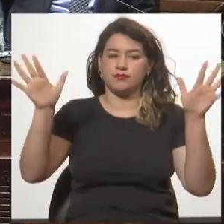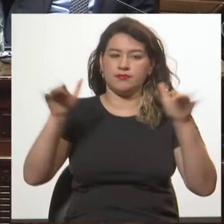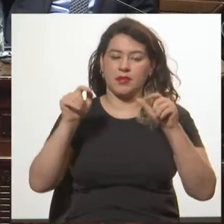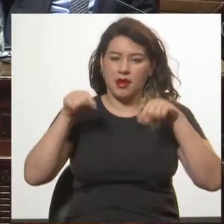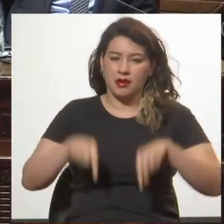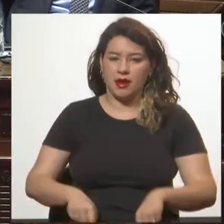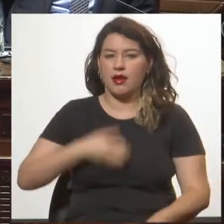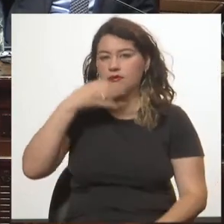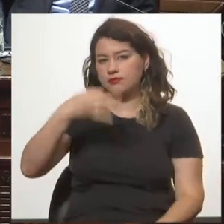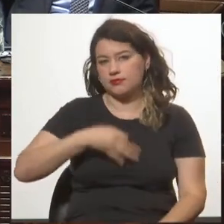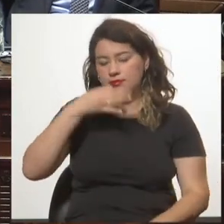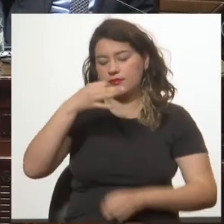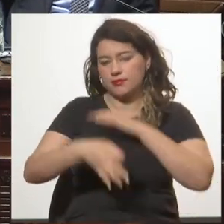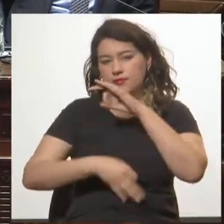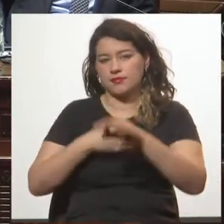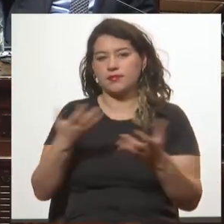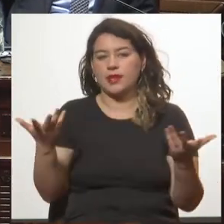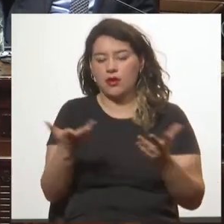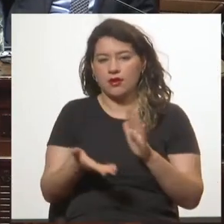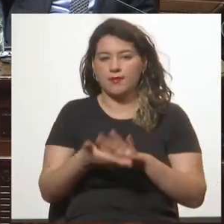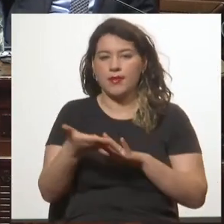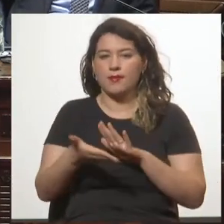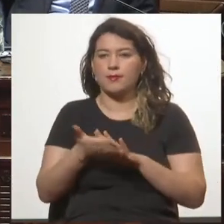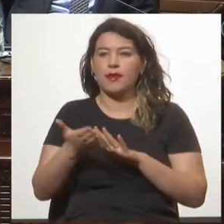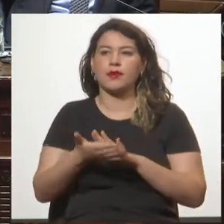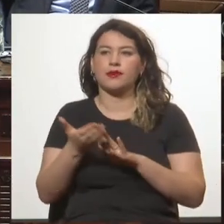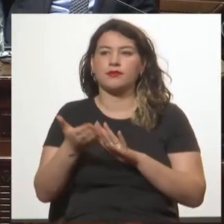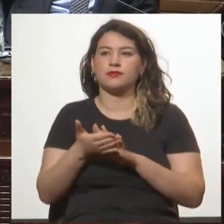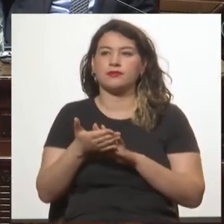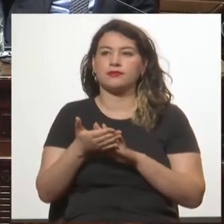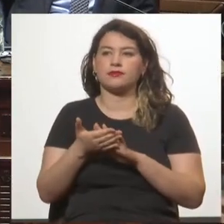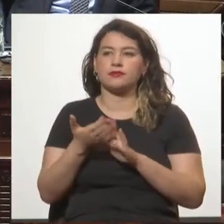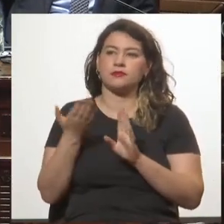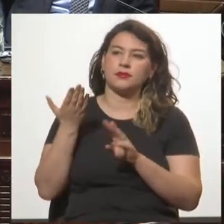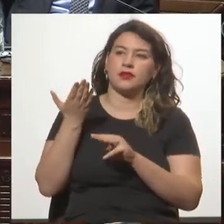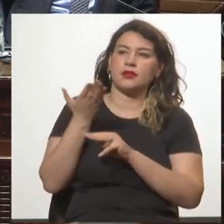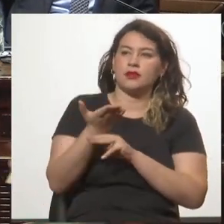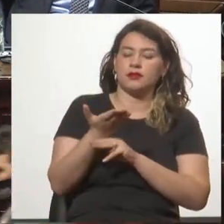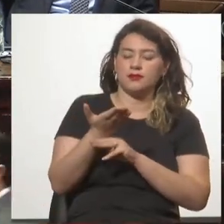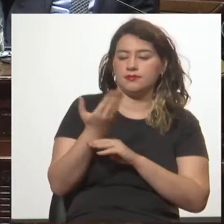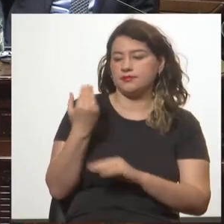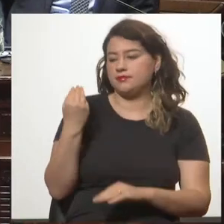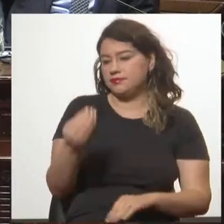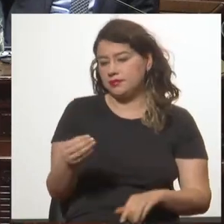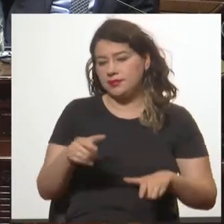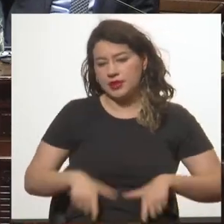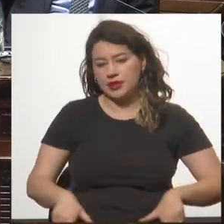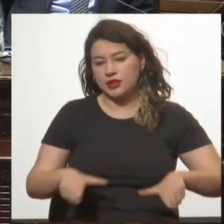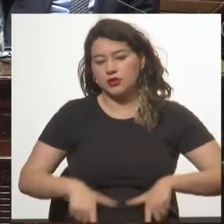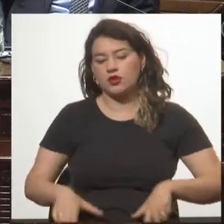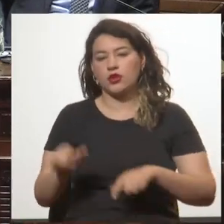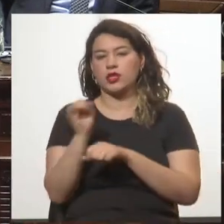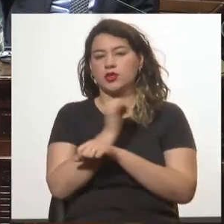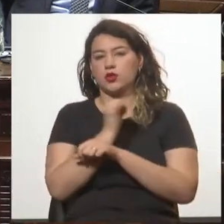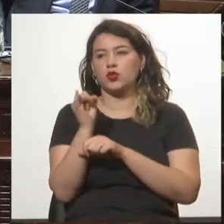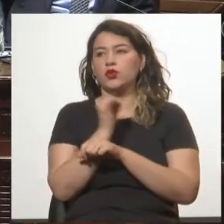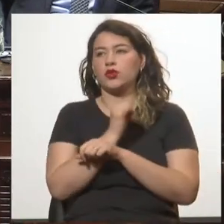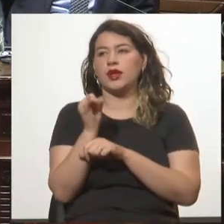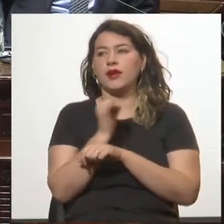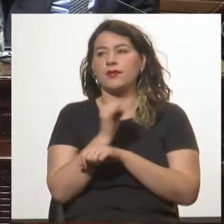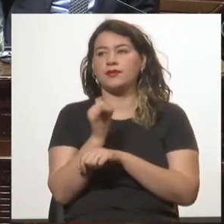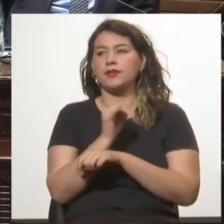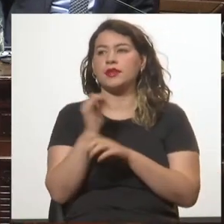muy bien vamos a proceder a solicitar al señor ministro de industria y a quienes fueron convocados